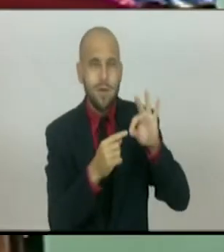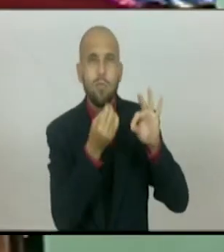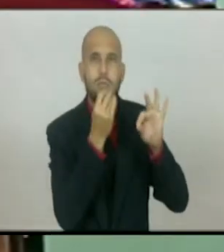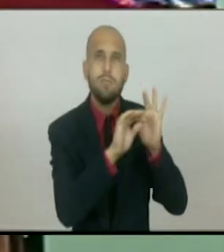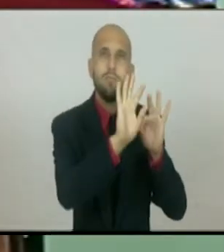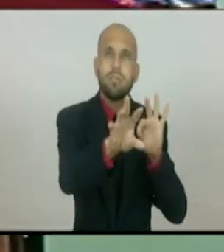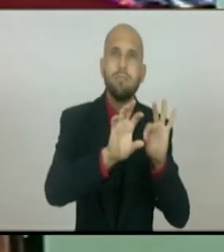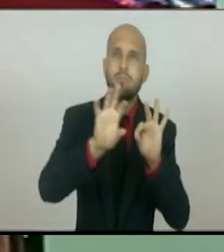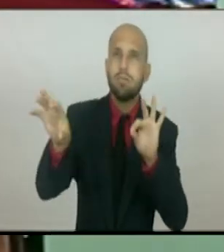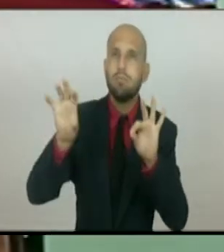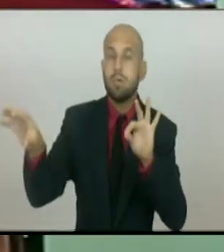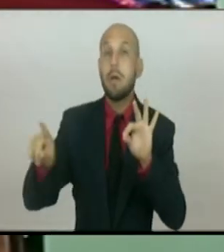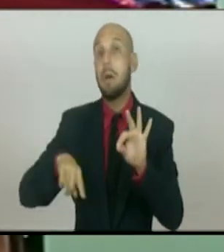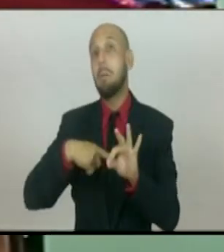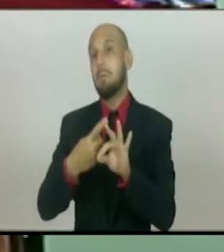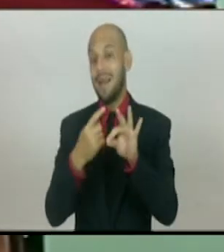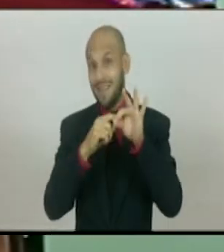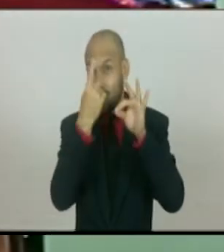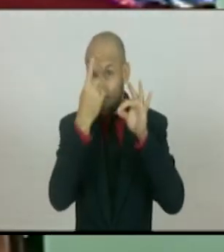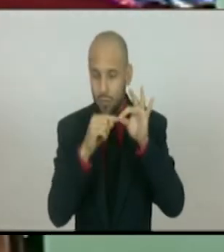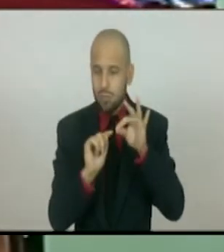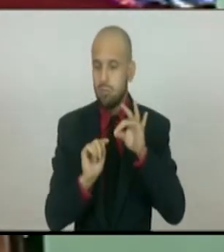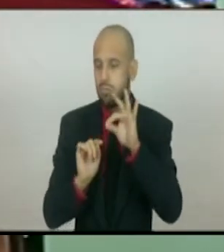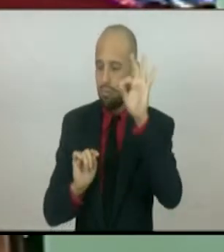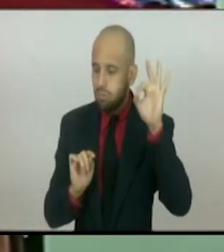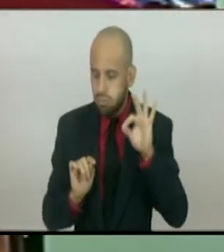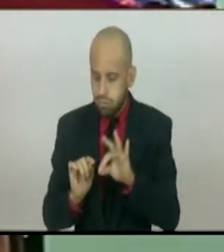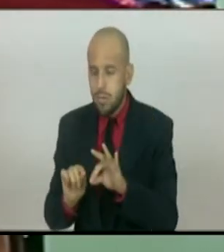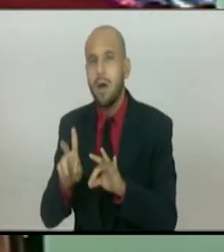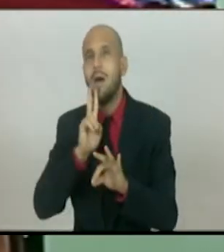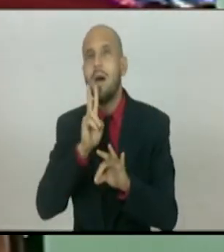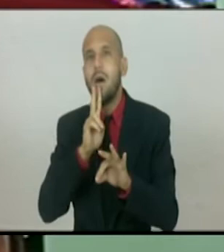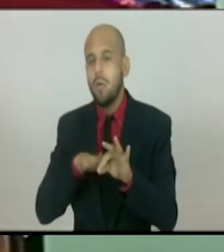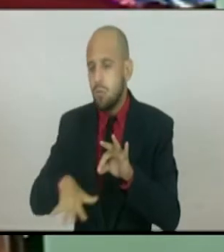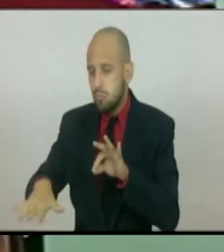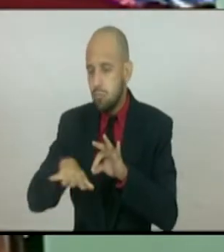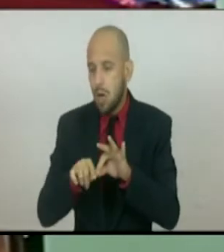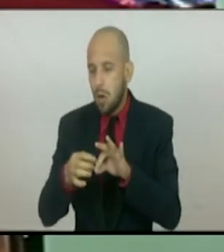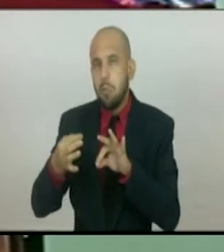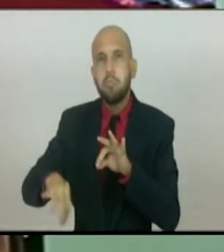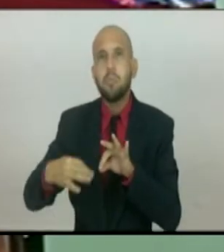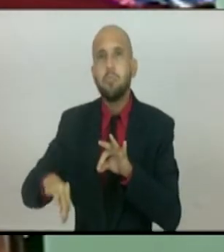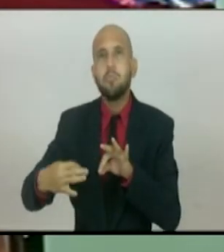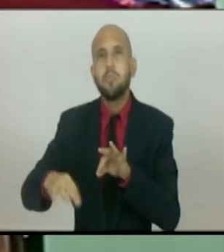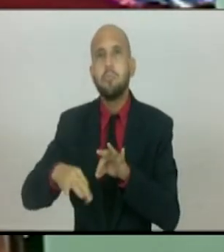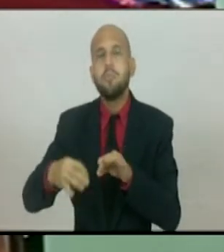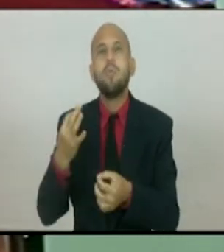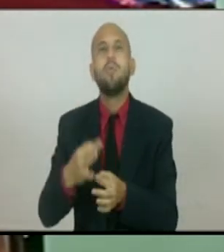larva, cuando la mosquita puso los huevos, el mosquito no sale a volar y por supuesto estaríamos evitando